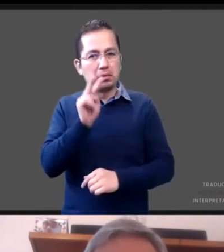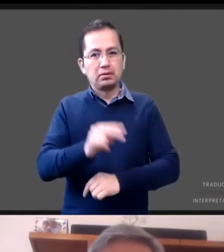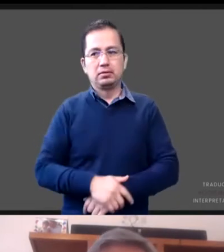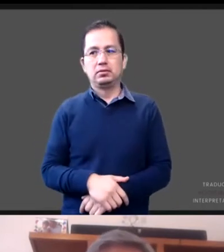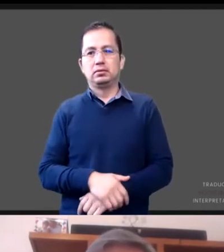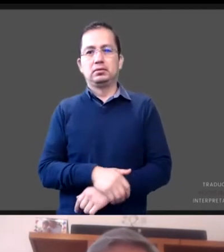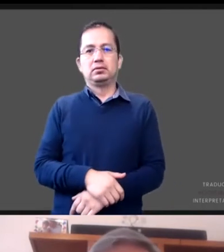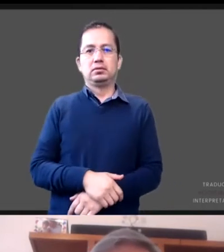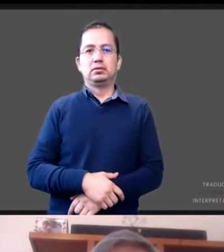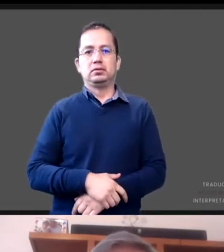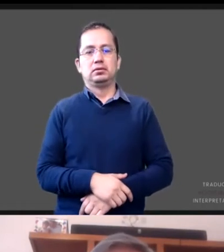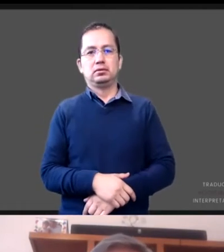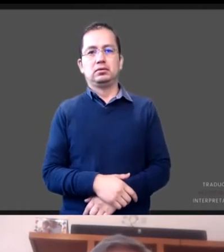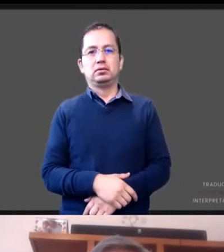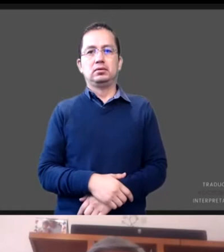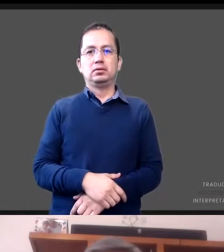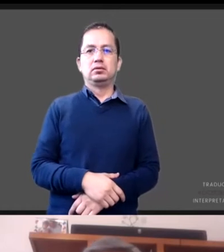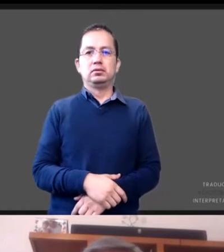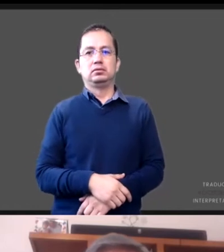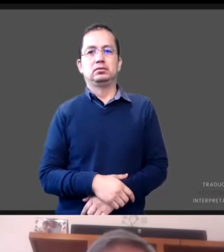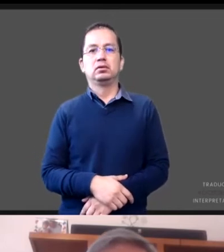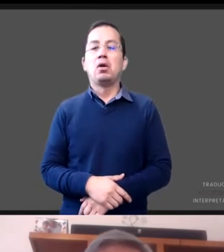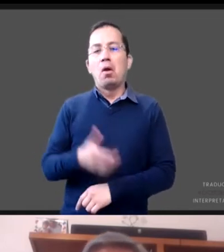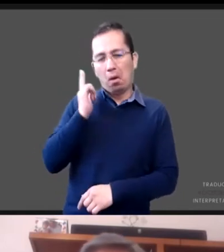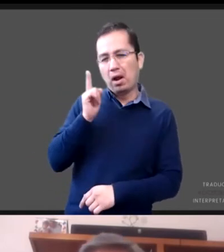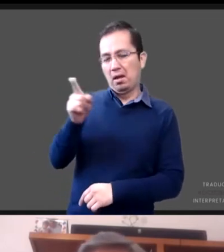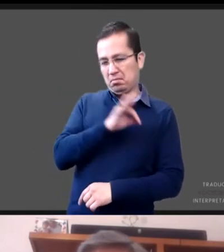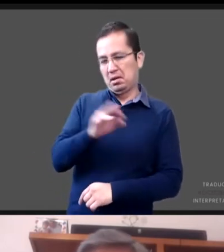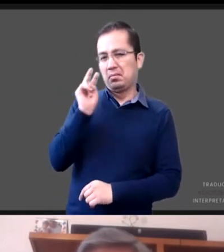Muchas gracias, Luis. Esperamos que sí los puedas ver. Yo añadiría